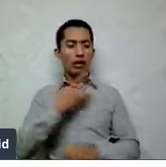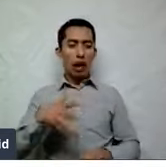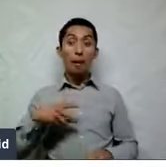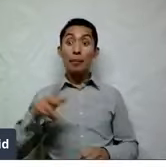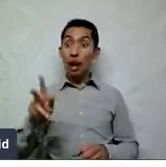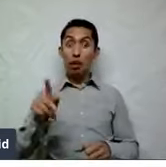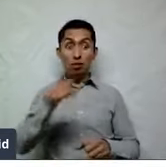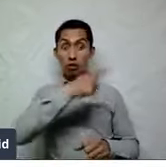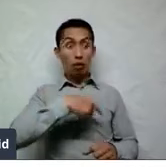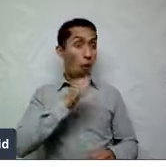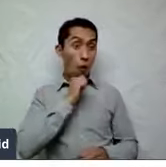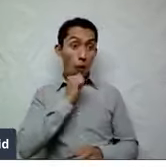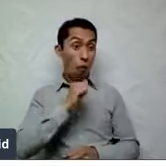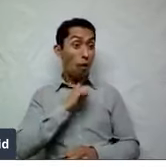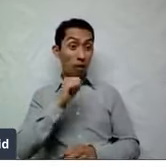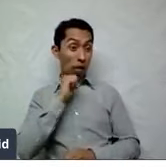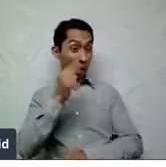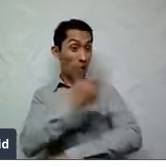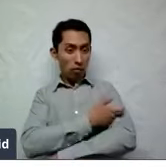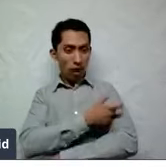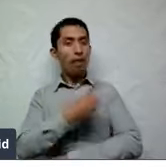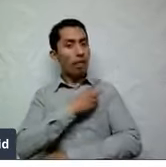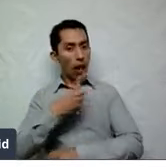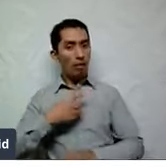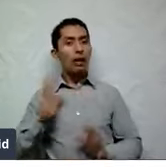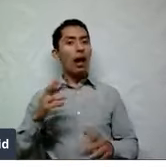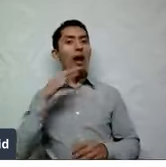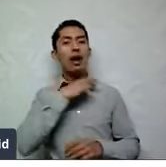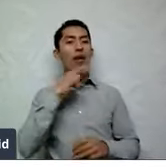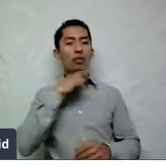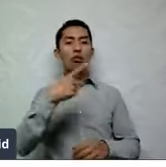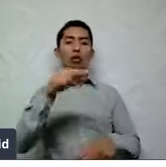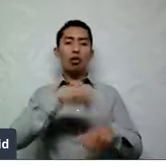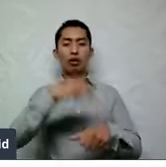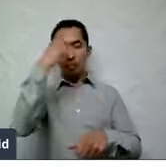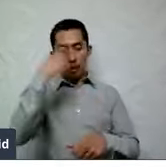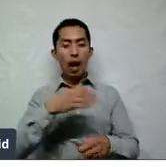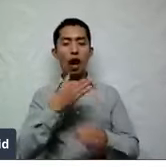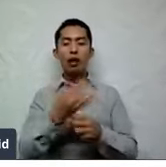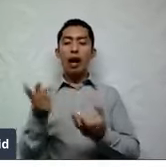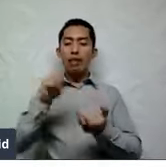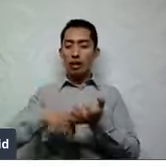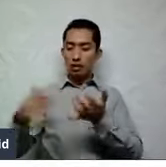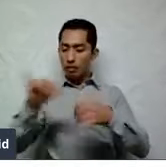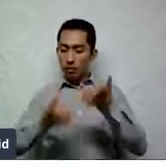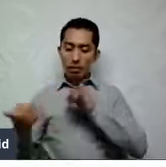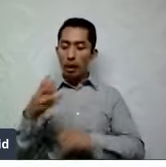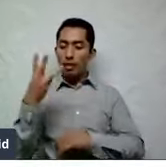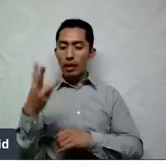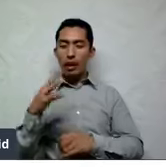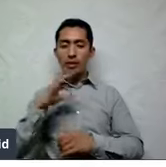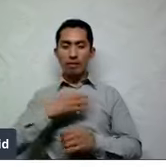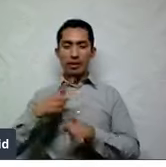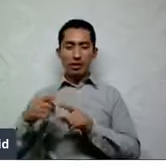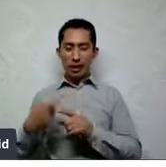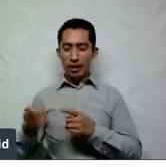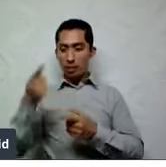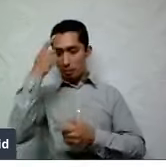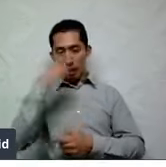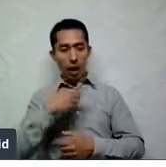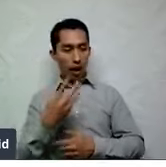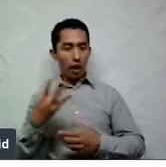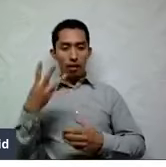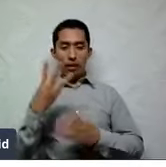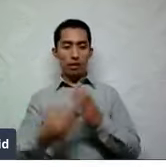vacunado, acudan lo más breve con sus médicos para que le puedan poner por lo menos la triple, la de 3 virus.